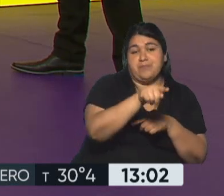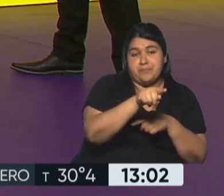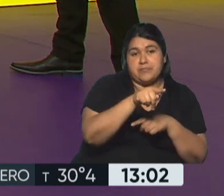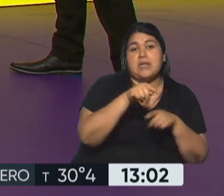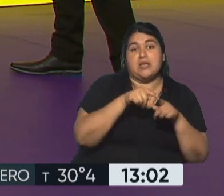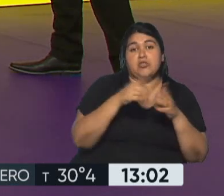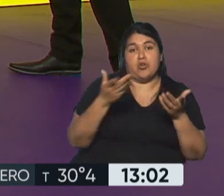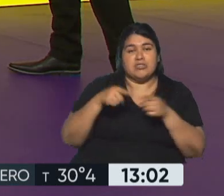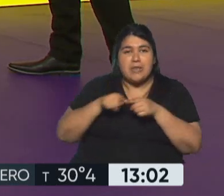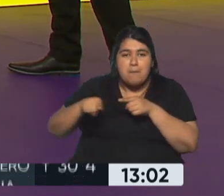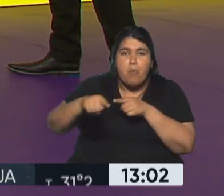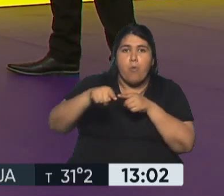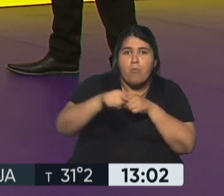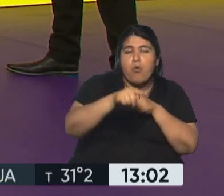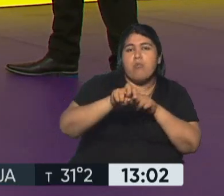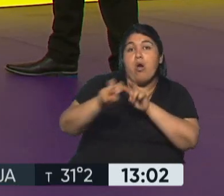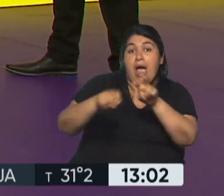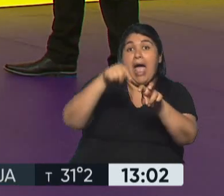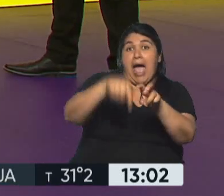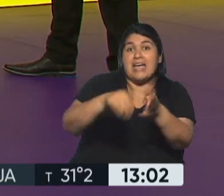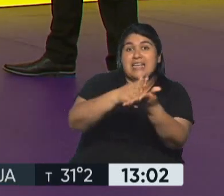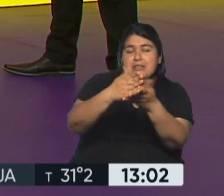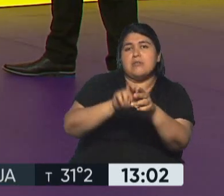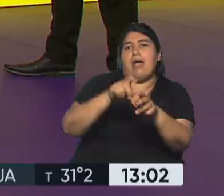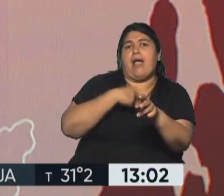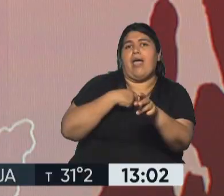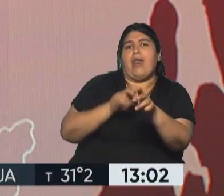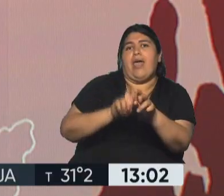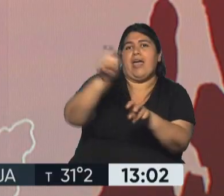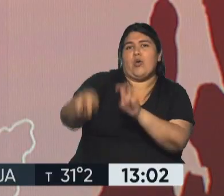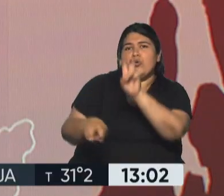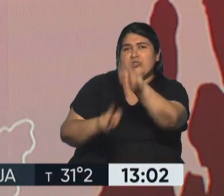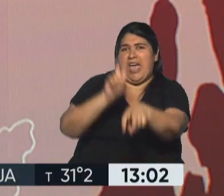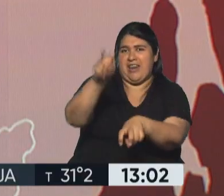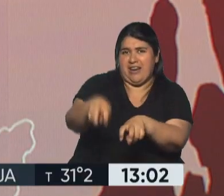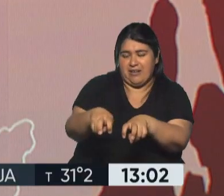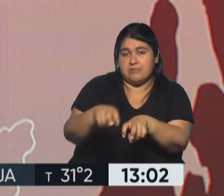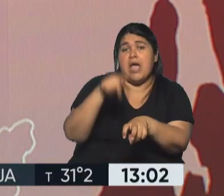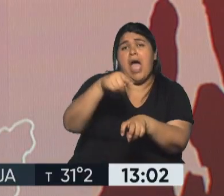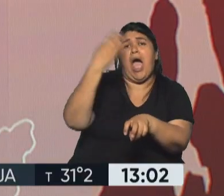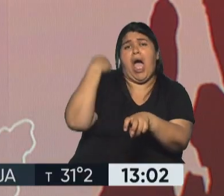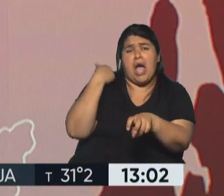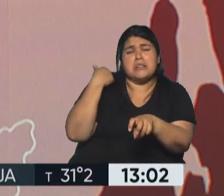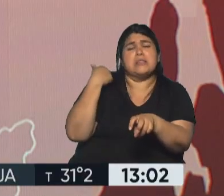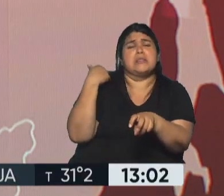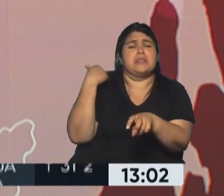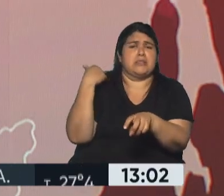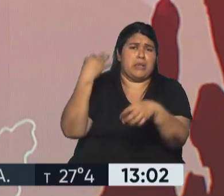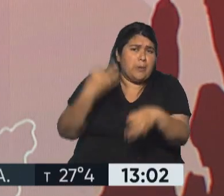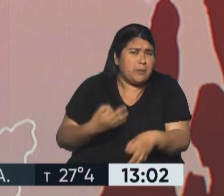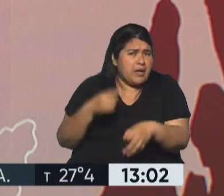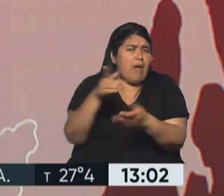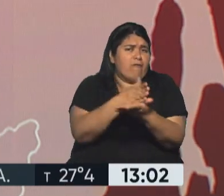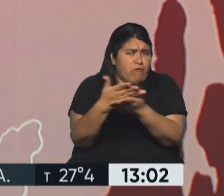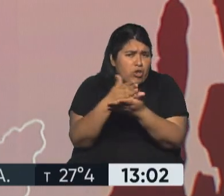a Riga y ahí tratan de cruzar. Al principio, estos cruces se hacían de manera pacífica, es decir, estaban las fronteras de